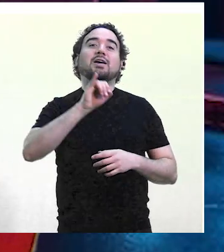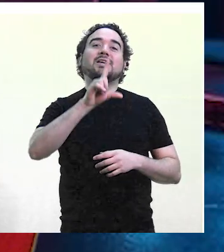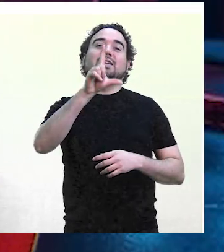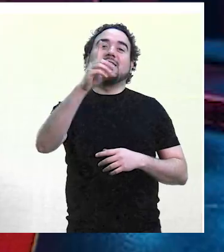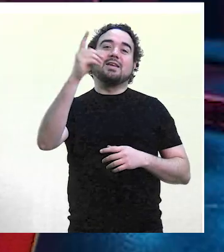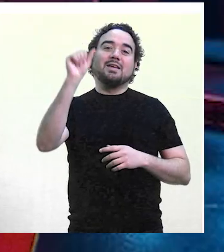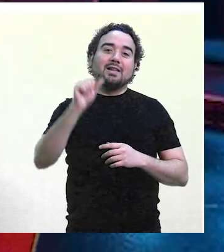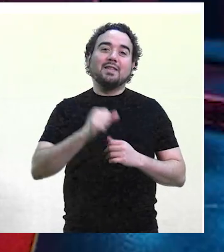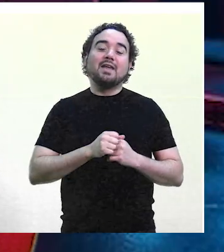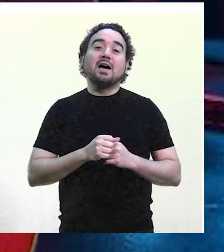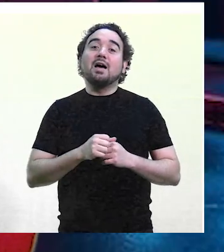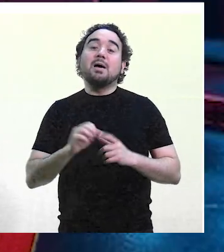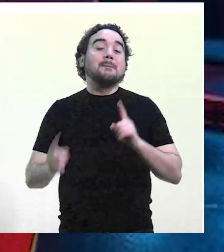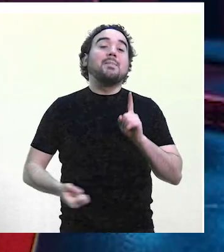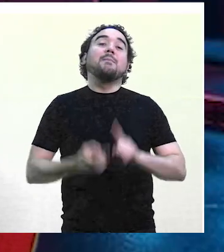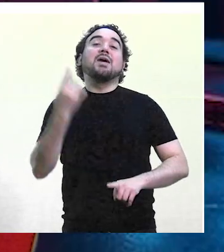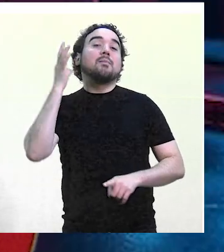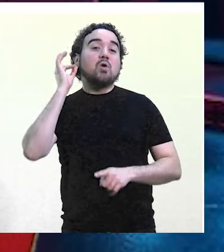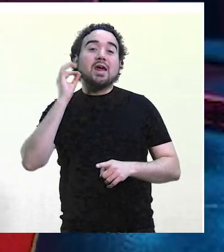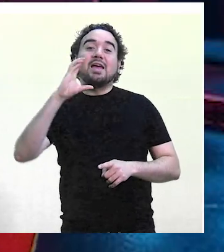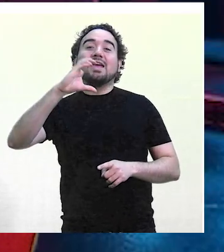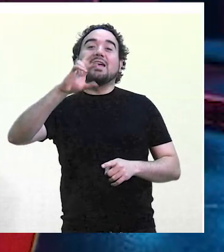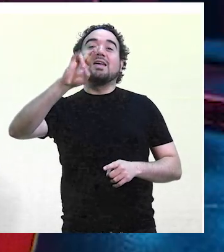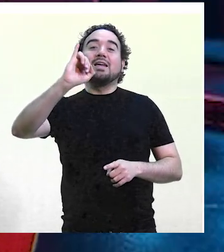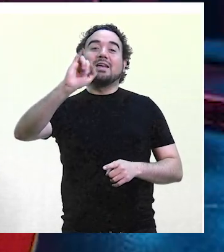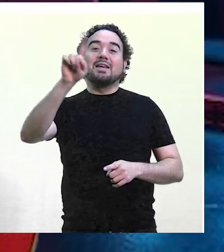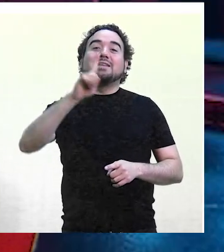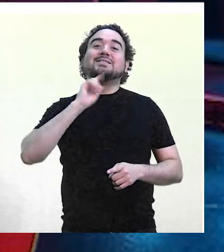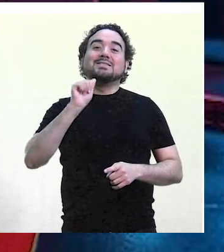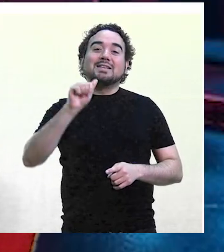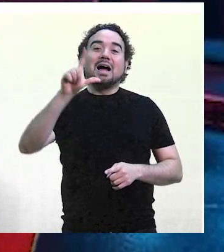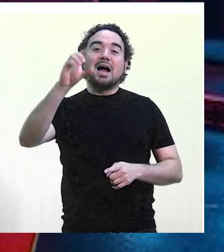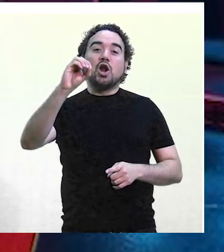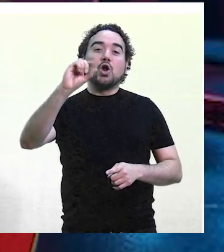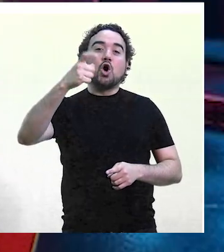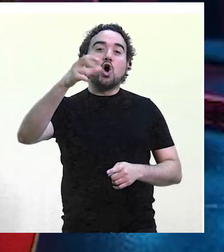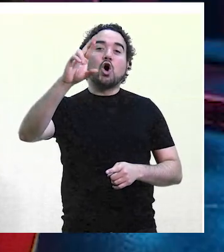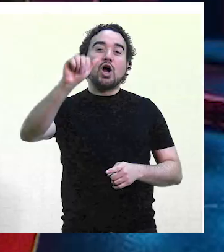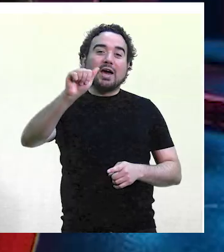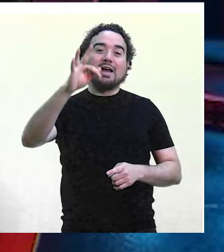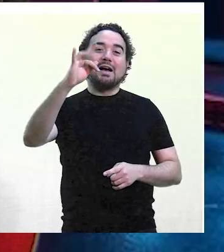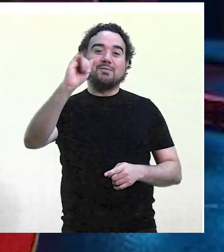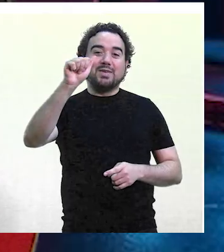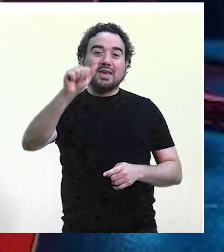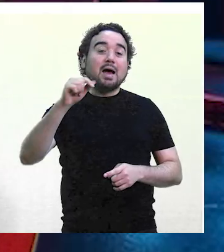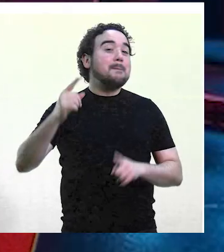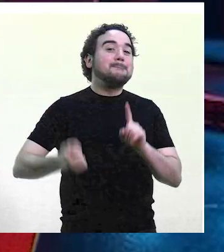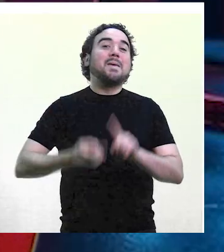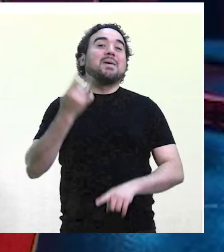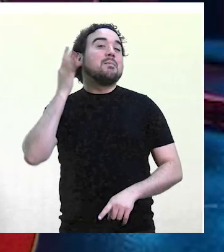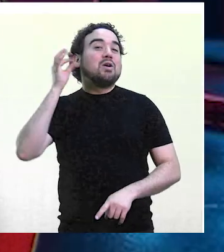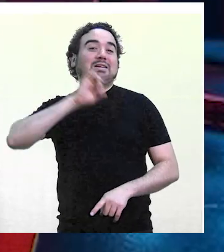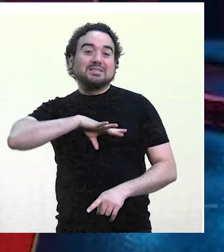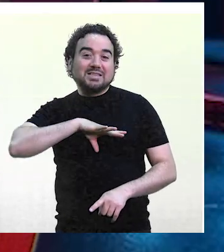conozcan. Por ejemplo, está Hilda Cid Araneda, que es pionera en la cristalografía y la primera chilena que se doctoró en ciencias exactas.